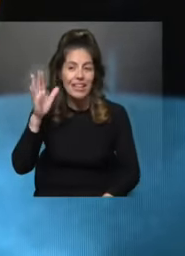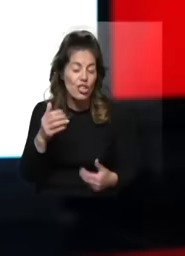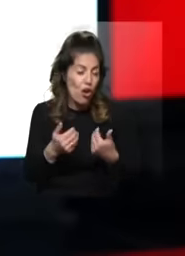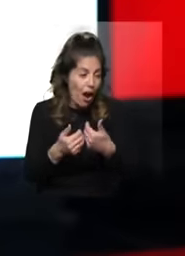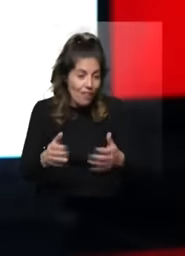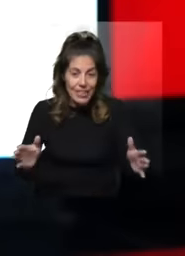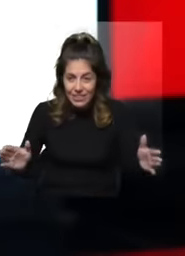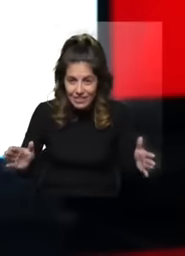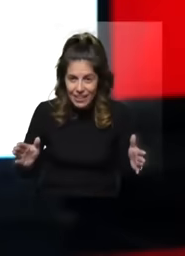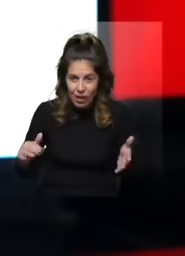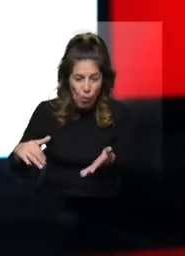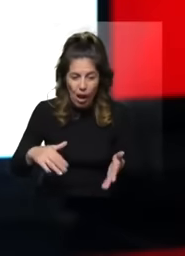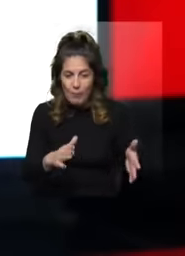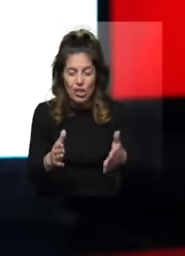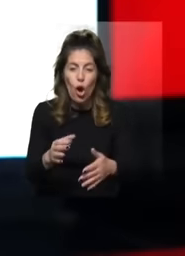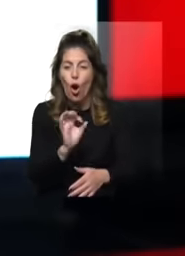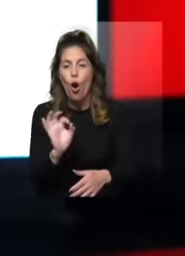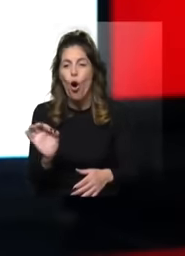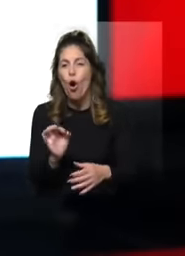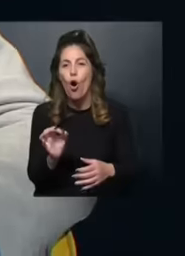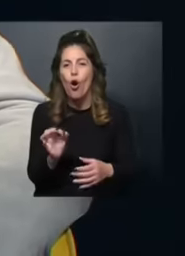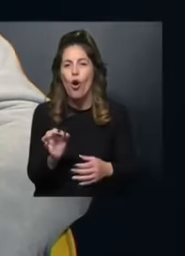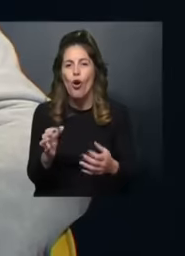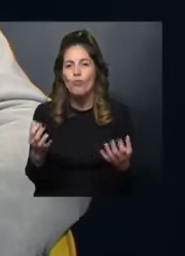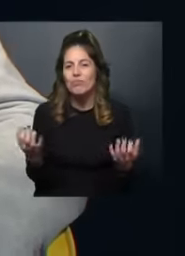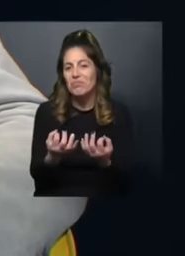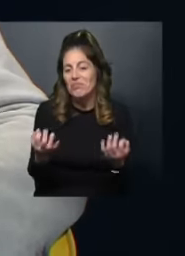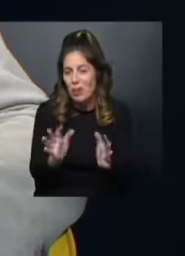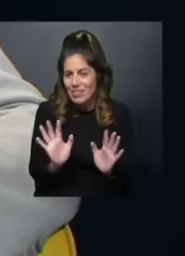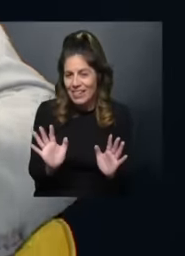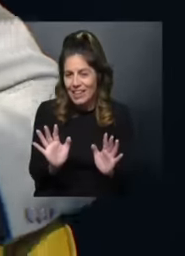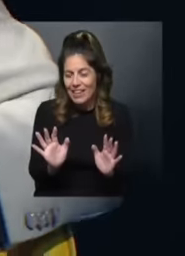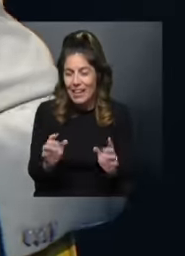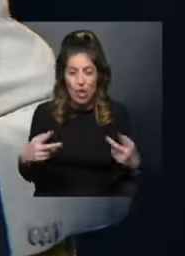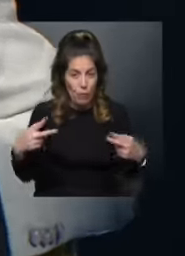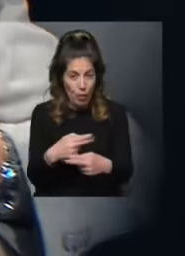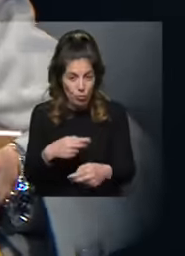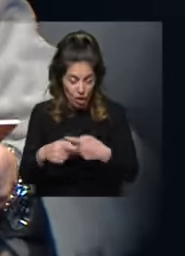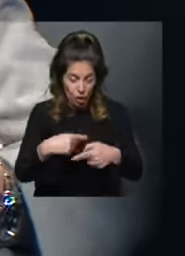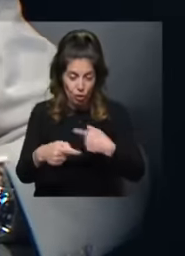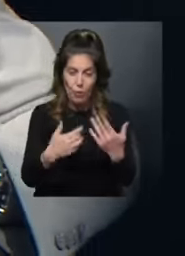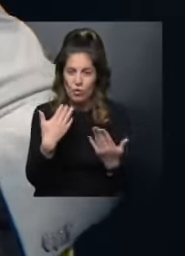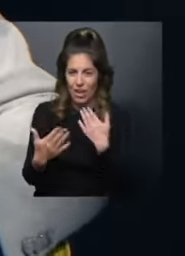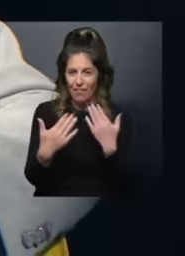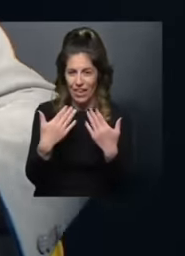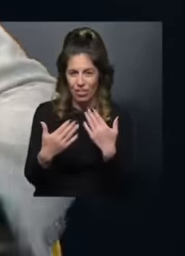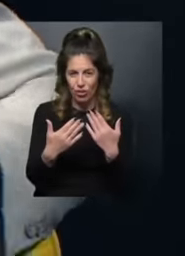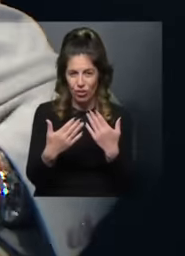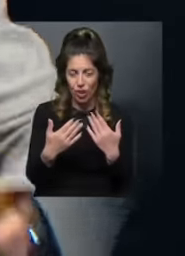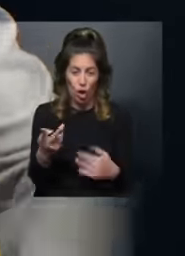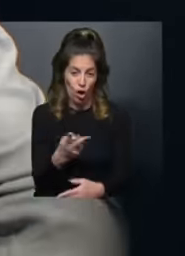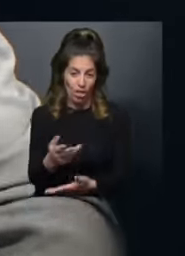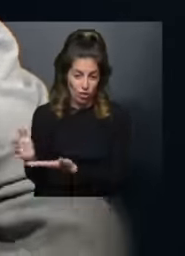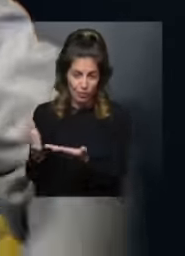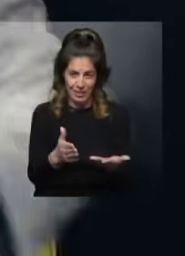camino, o bueno, sí. o lo especial, para no poner la palabra difícil, claro, capaz que no lo fue. Pero hacemos una pausa y seguimos conversando con Diane de Noir y